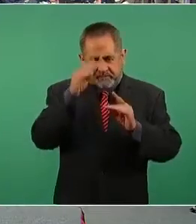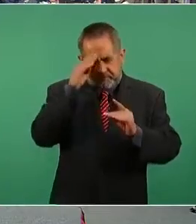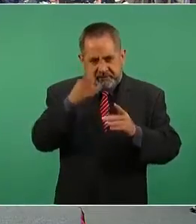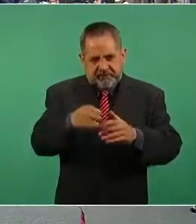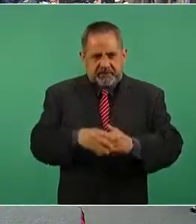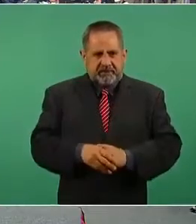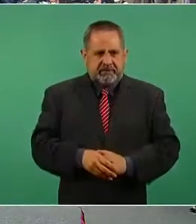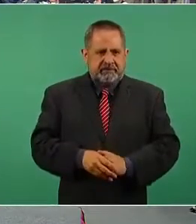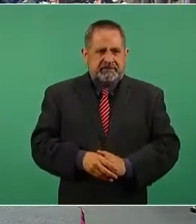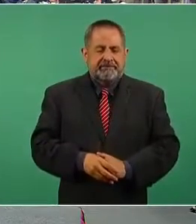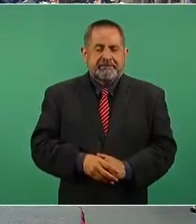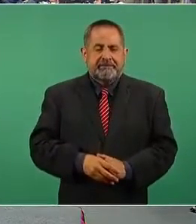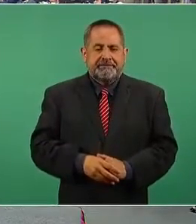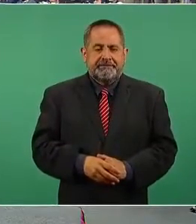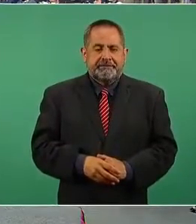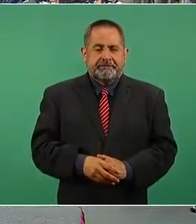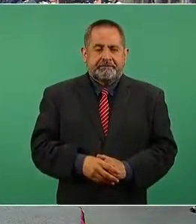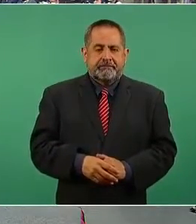en consideración.